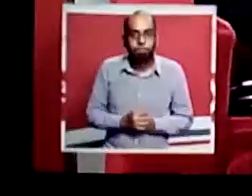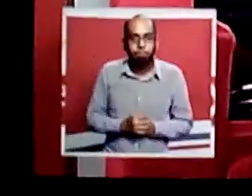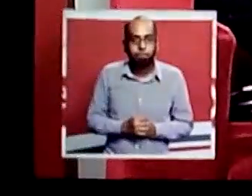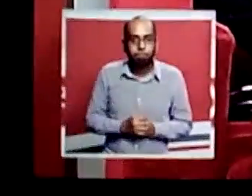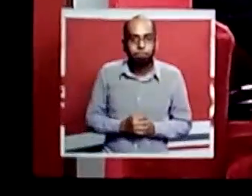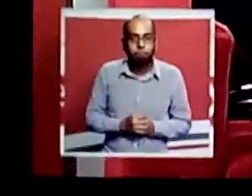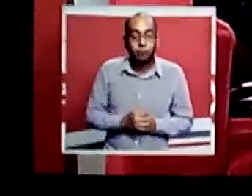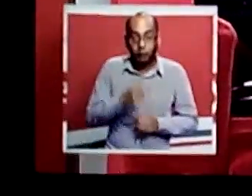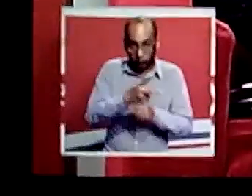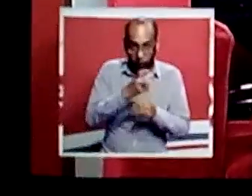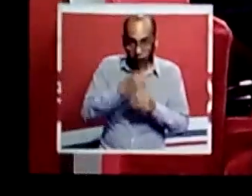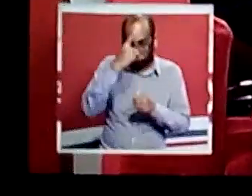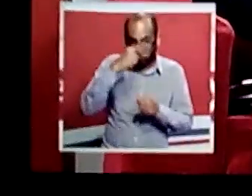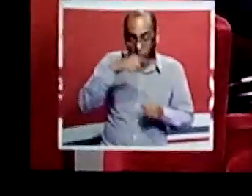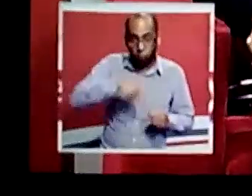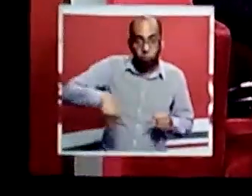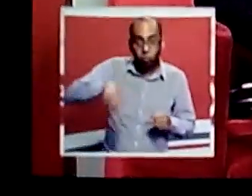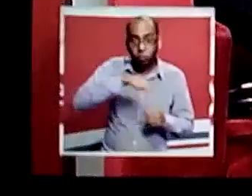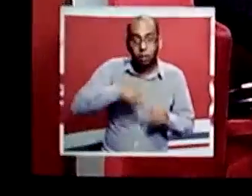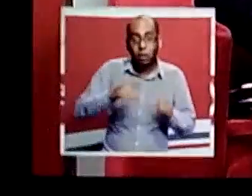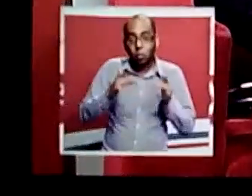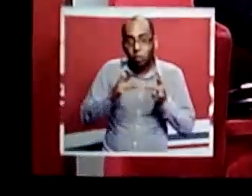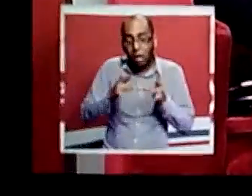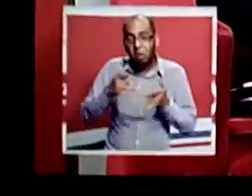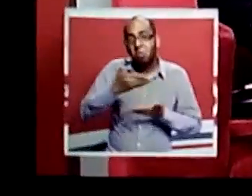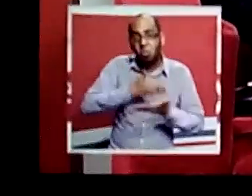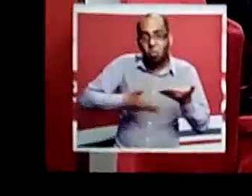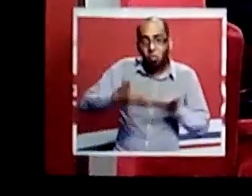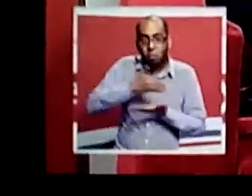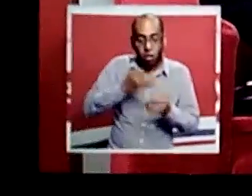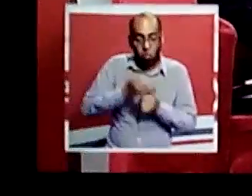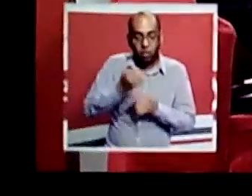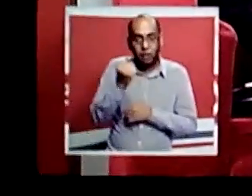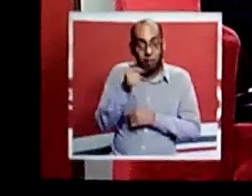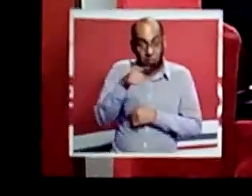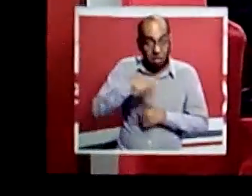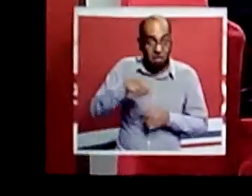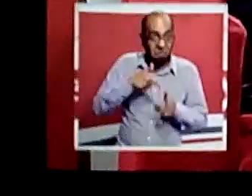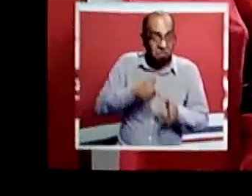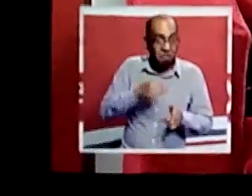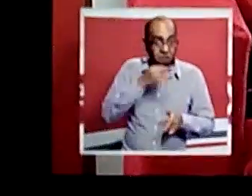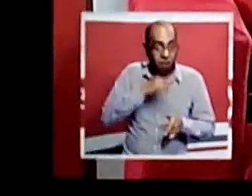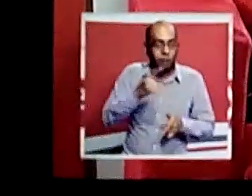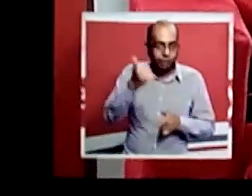Lo invitamos a que nos comparta cómo sigue festejando precisamente este mes de septiembre. Llámenos al